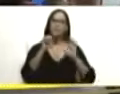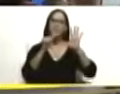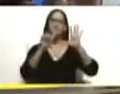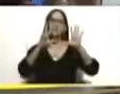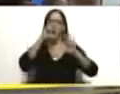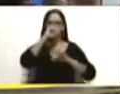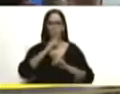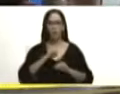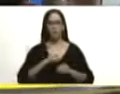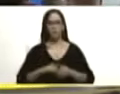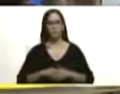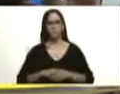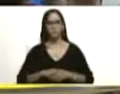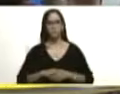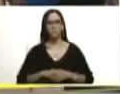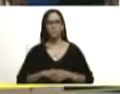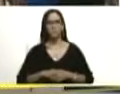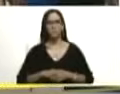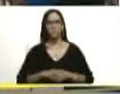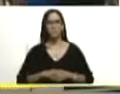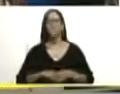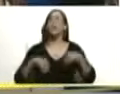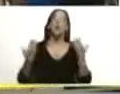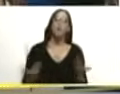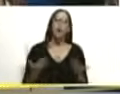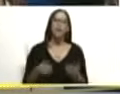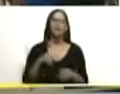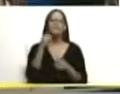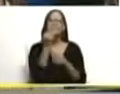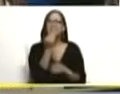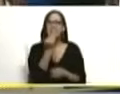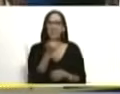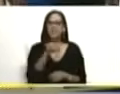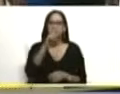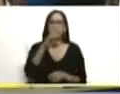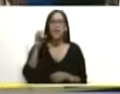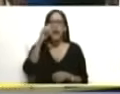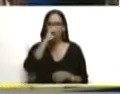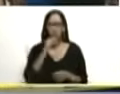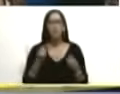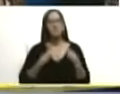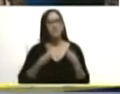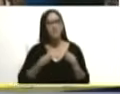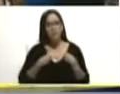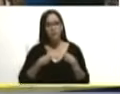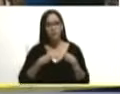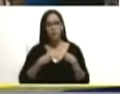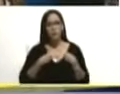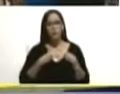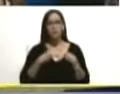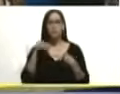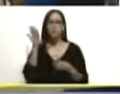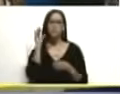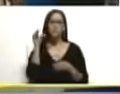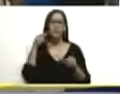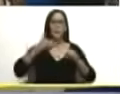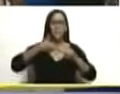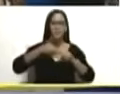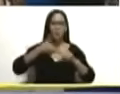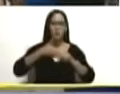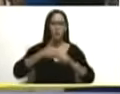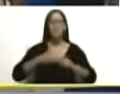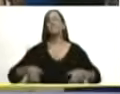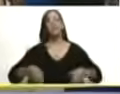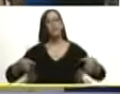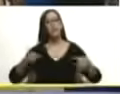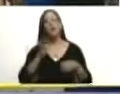168 años. De los cuales casi 100 años viviendo de la renta petrolera, de la riqueza